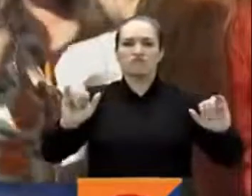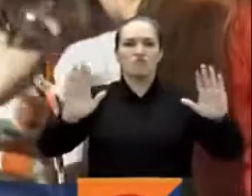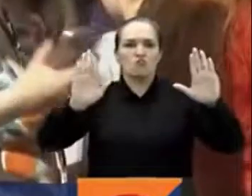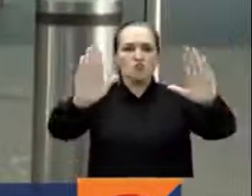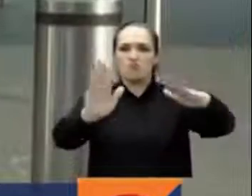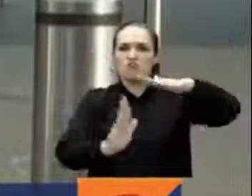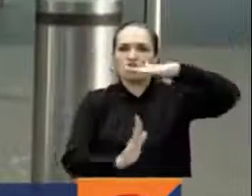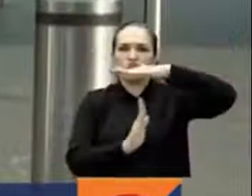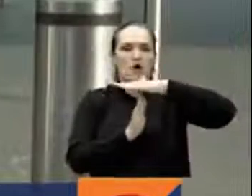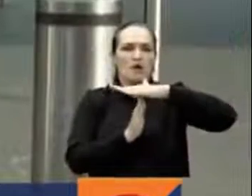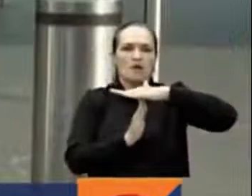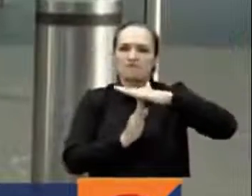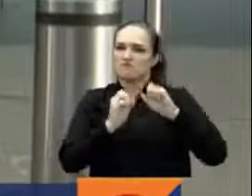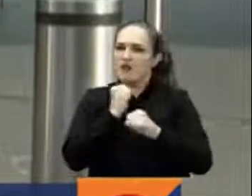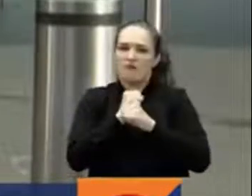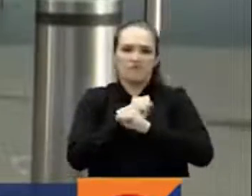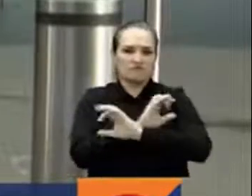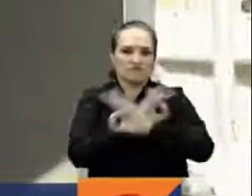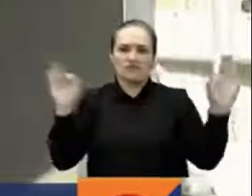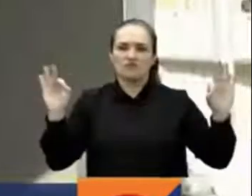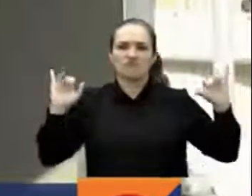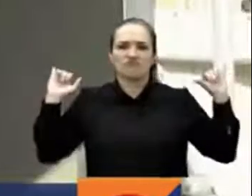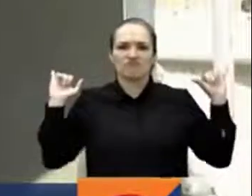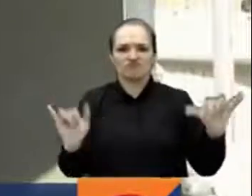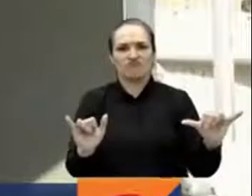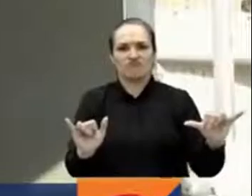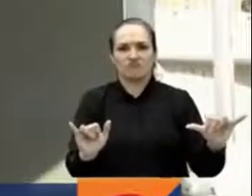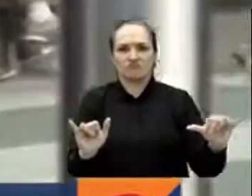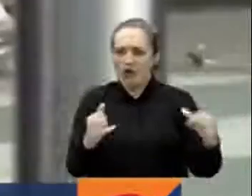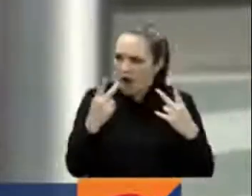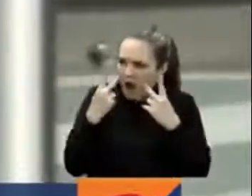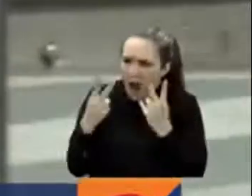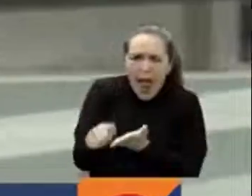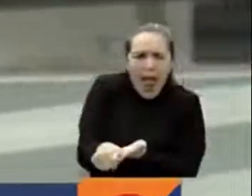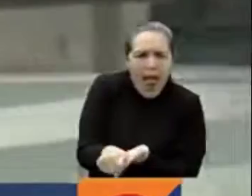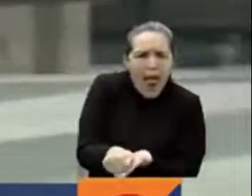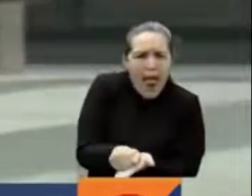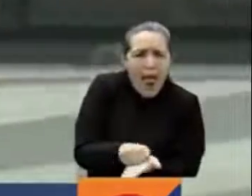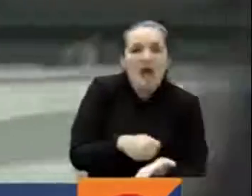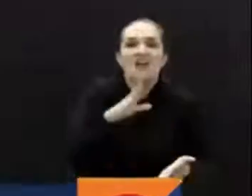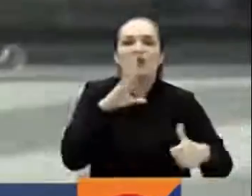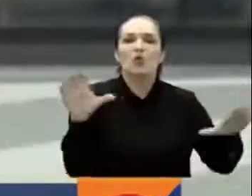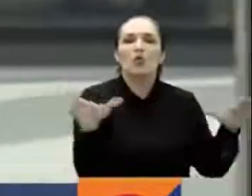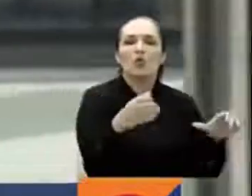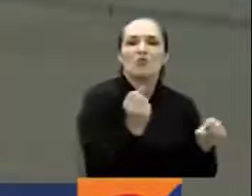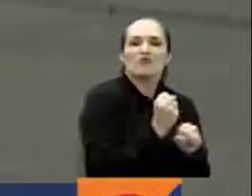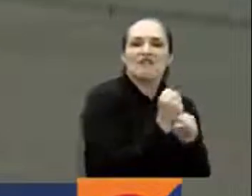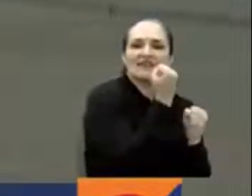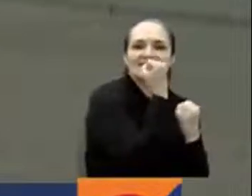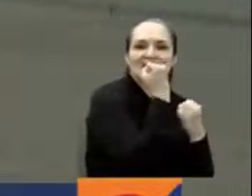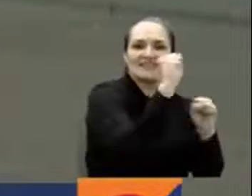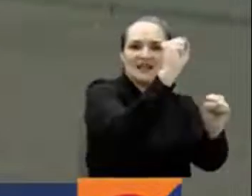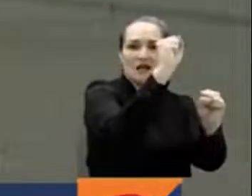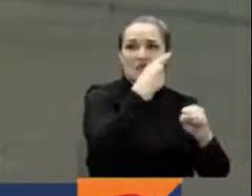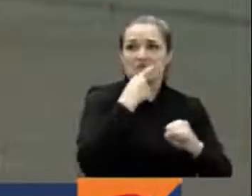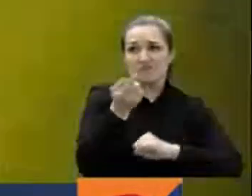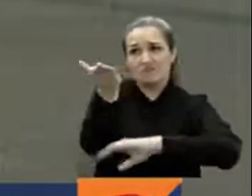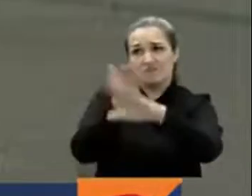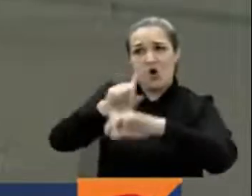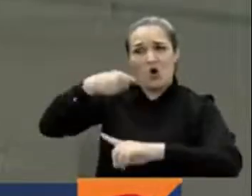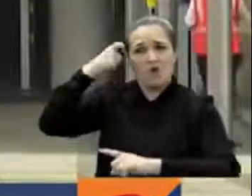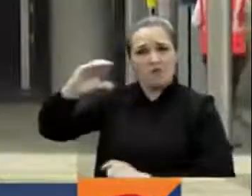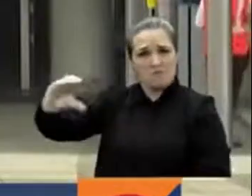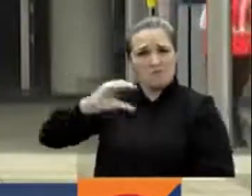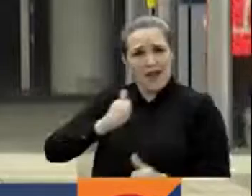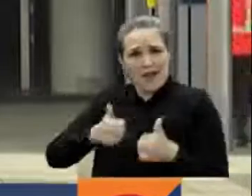en 30 años. Las manifestaciones fueron convocadas por el Sindicato de Trabajadores de los Ferrocarriles, que demandan del gobierno mejores